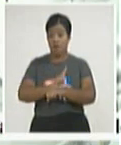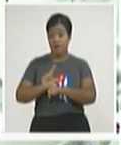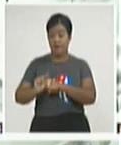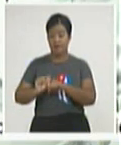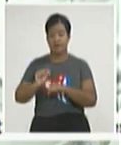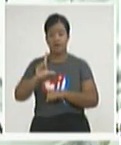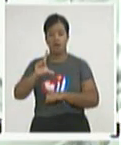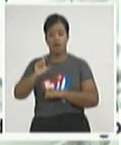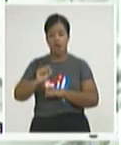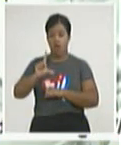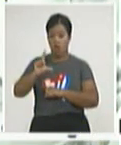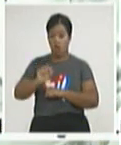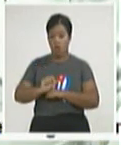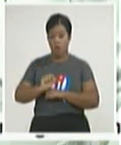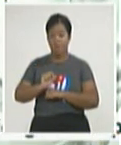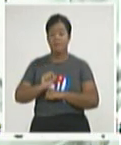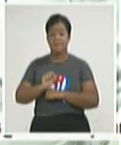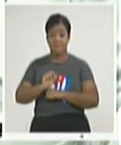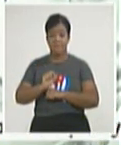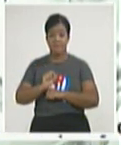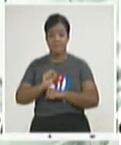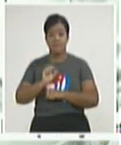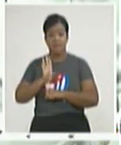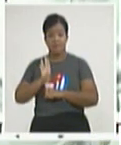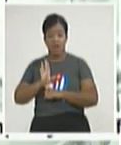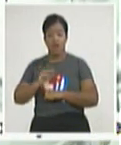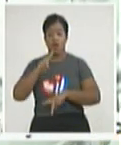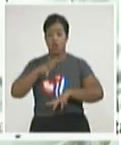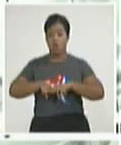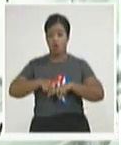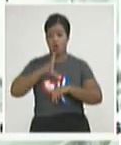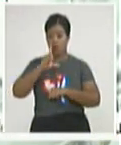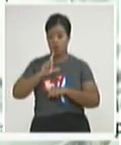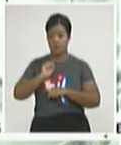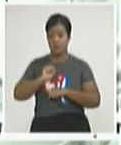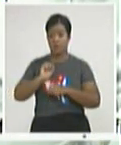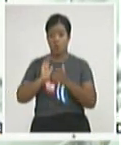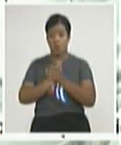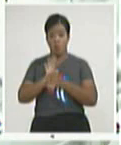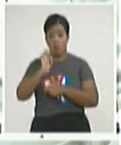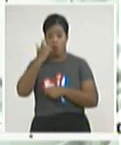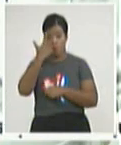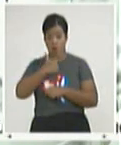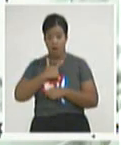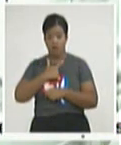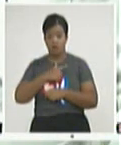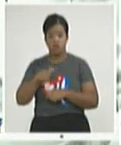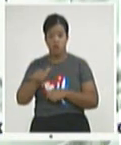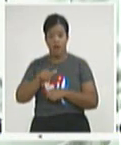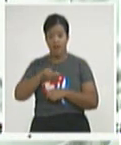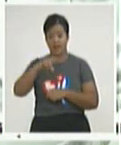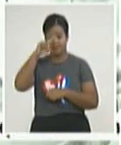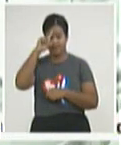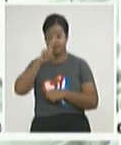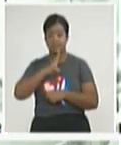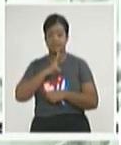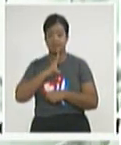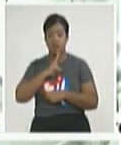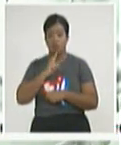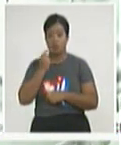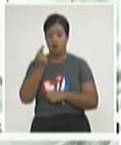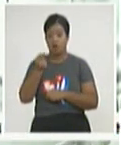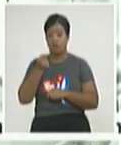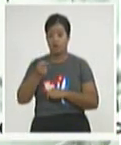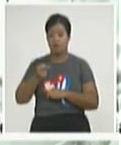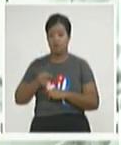Cacocún, Banes, Holguín, Moa y Sagua de Tánamo, 1 de cada uno. Los 6